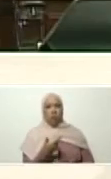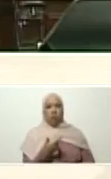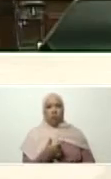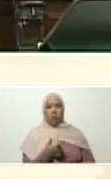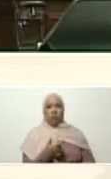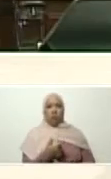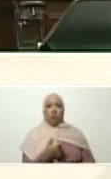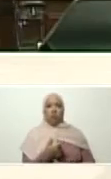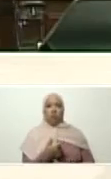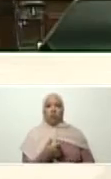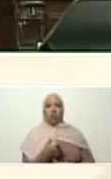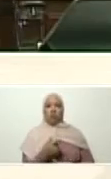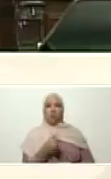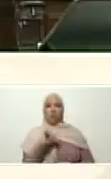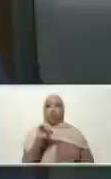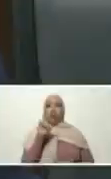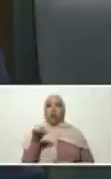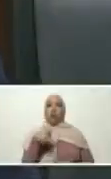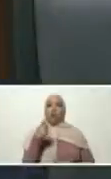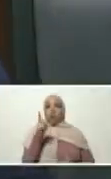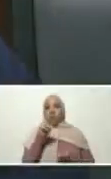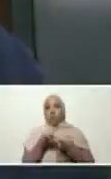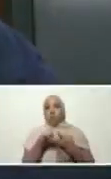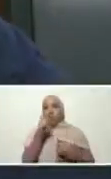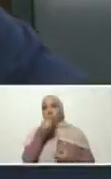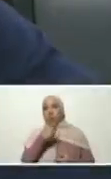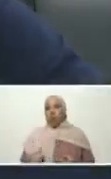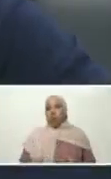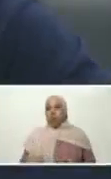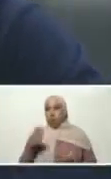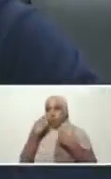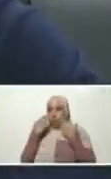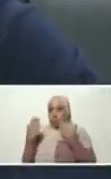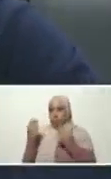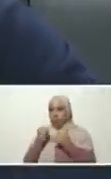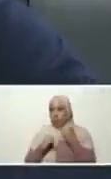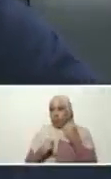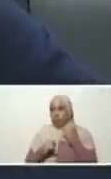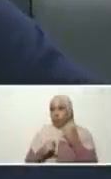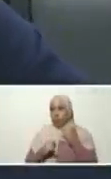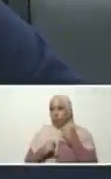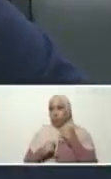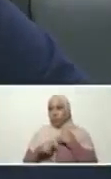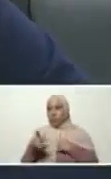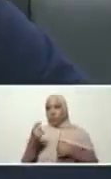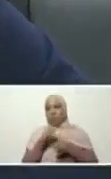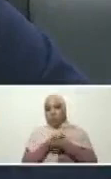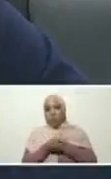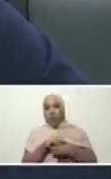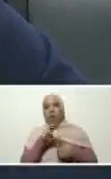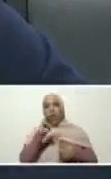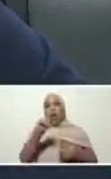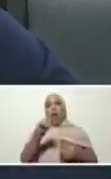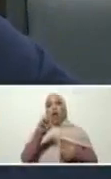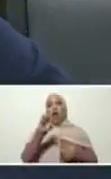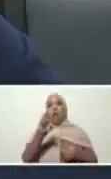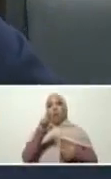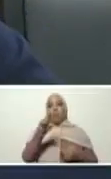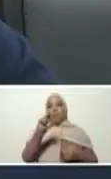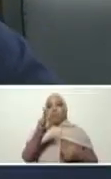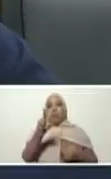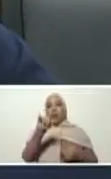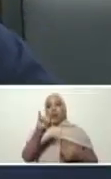Sigue hablando, pues. No, por último, presidente, decía camarada Mervin, que otra de las cosas